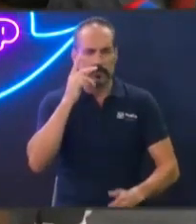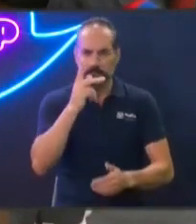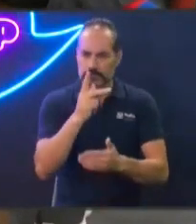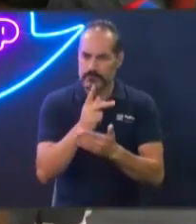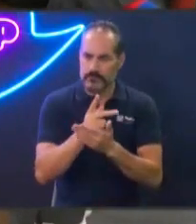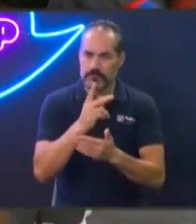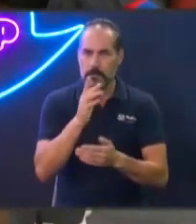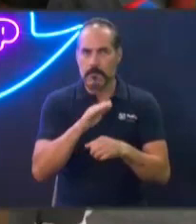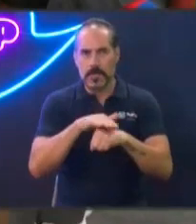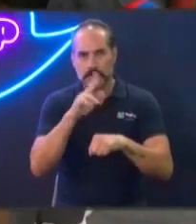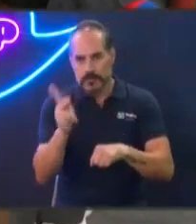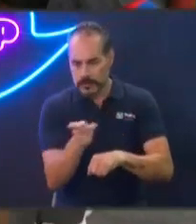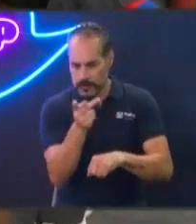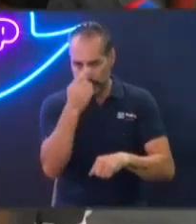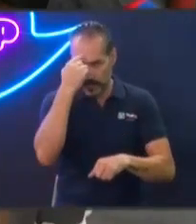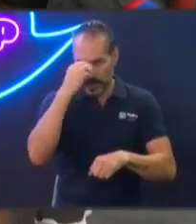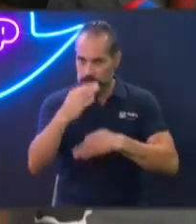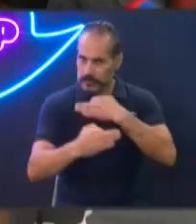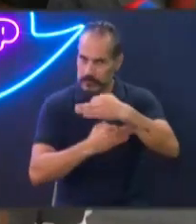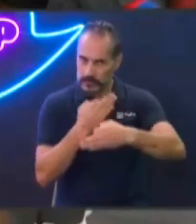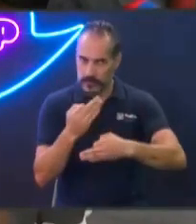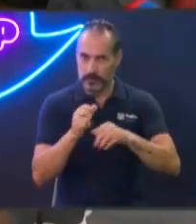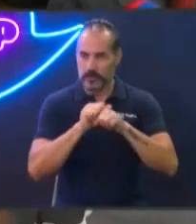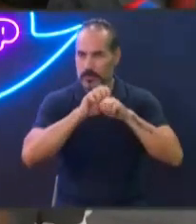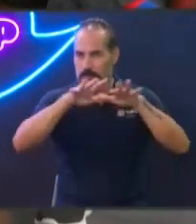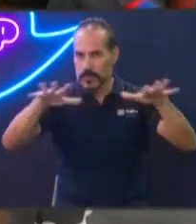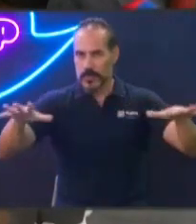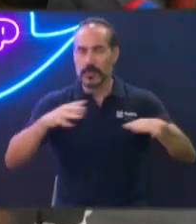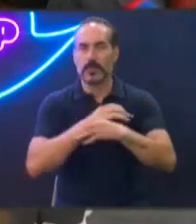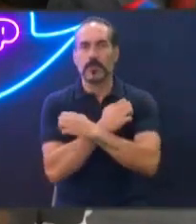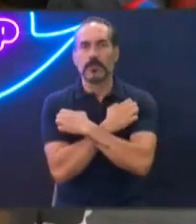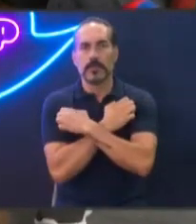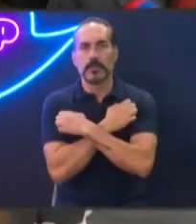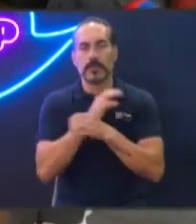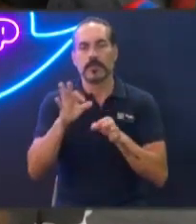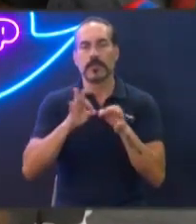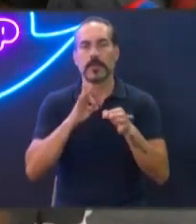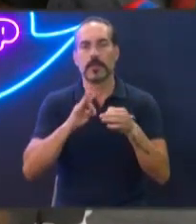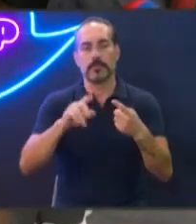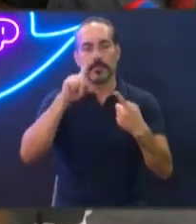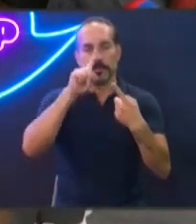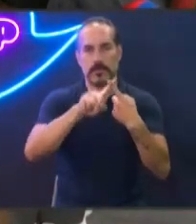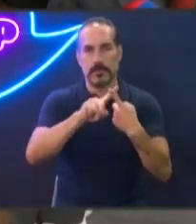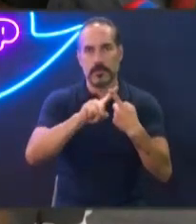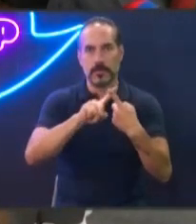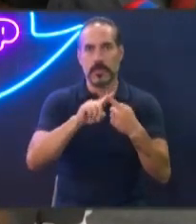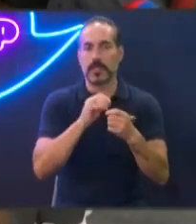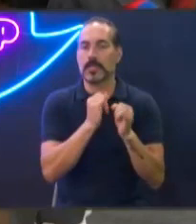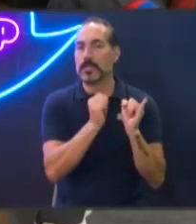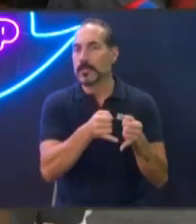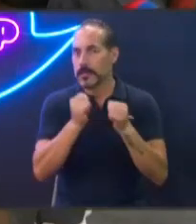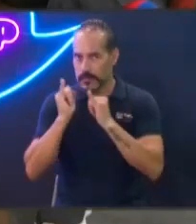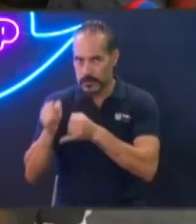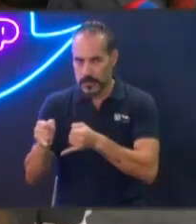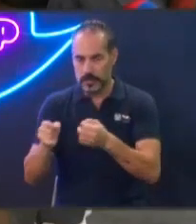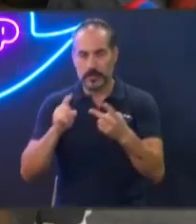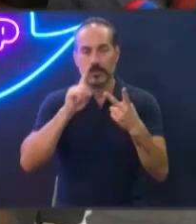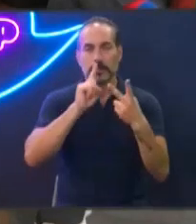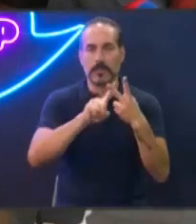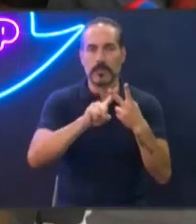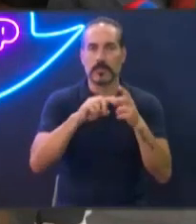para toda la comunidad pero sobre todo para nuestra comunidad educativa trabajamos desde la línea del ser individual el